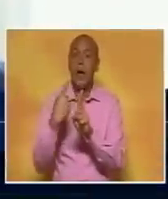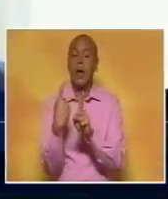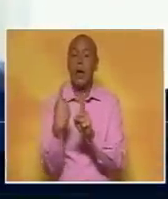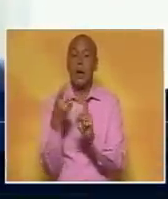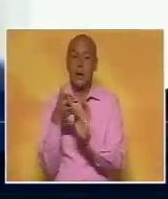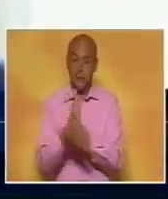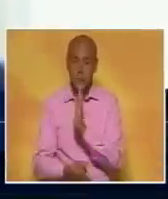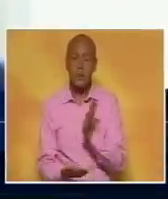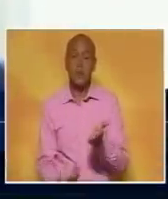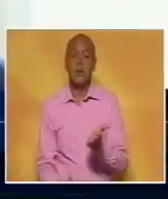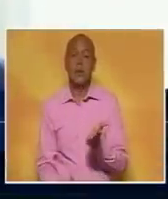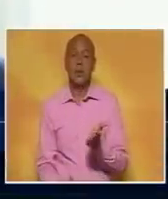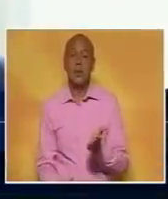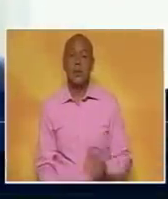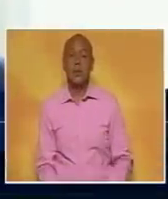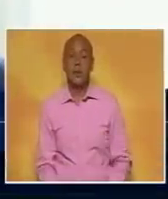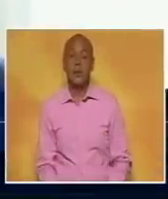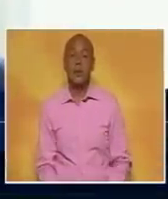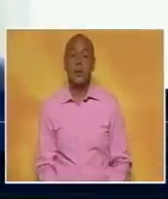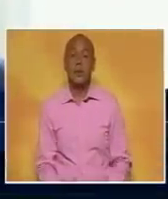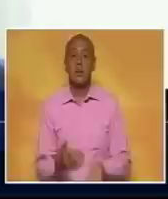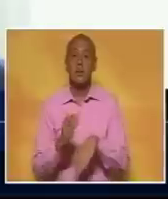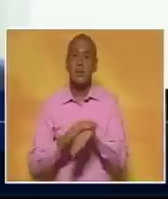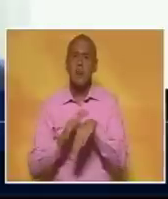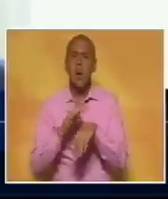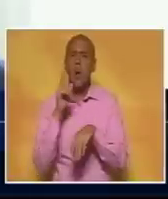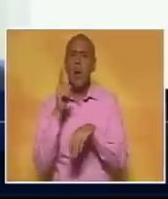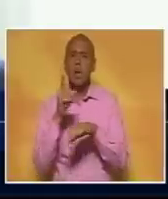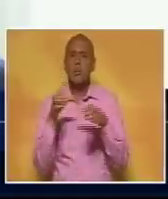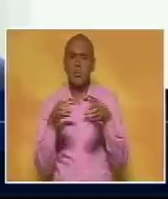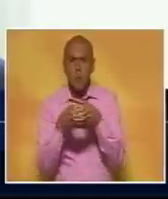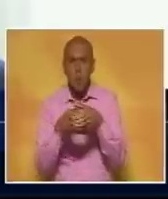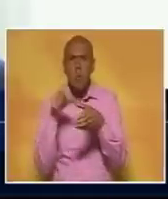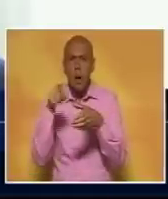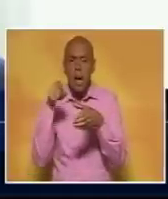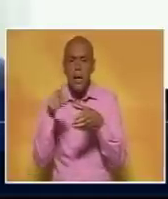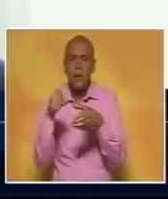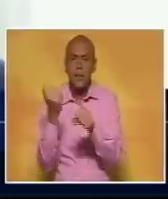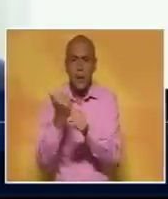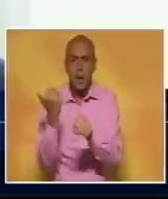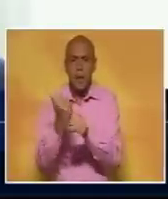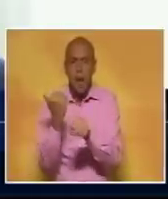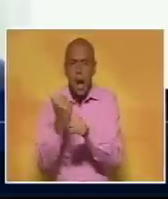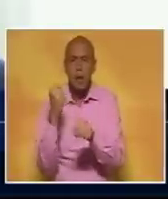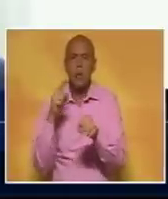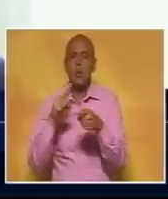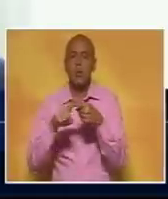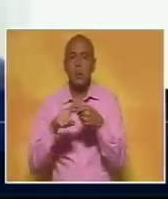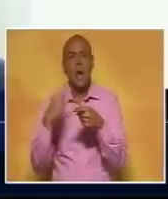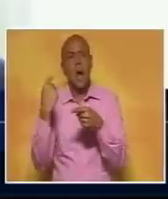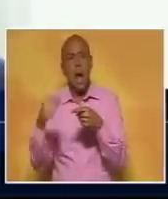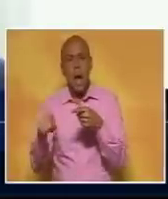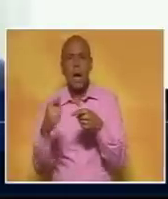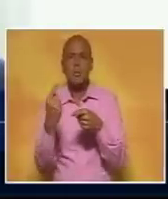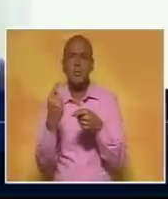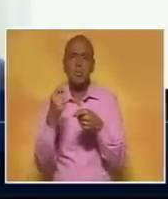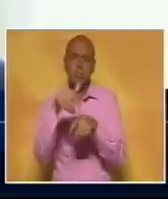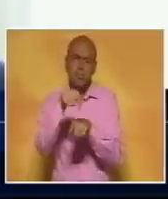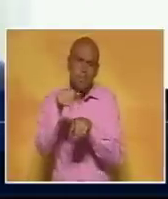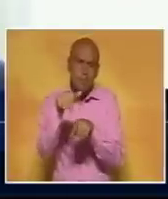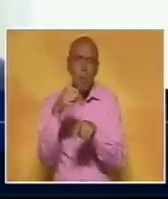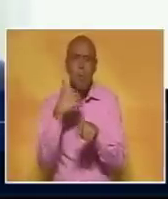ahí que como es un subgrupo, digamos, del mercado laboral, hay más margen de error en